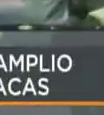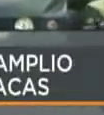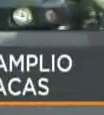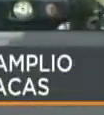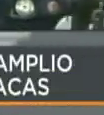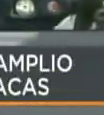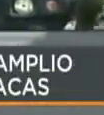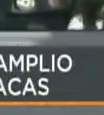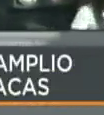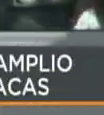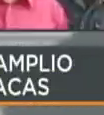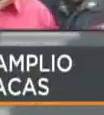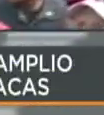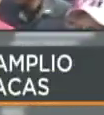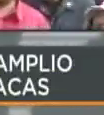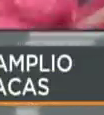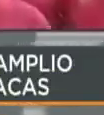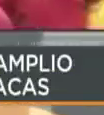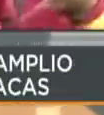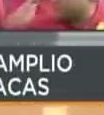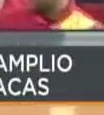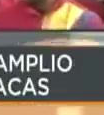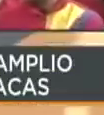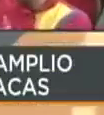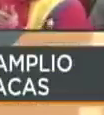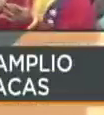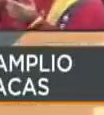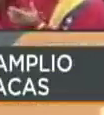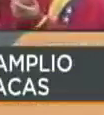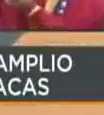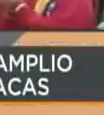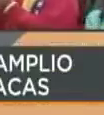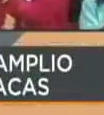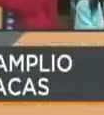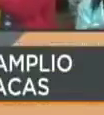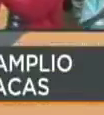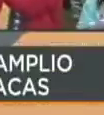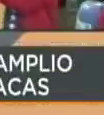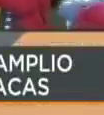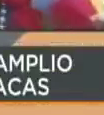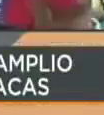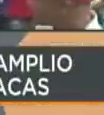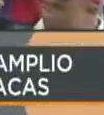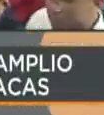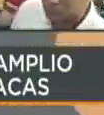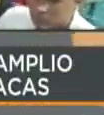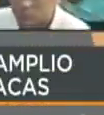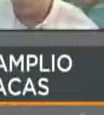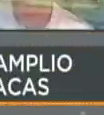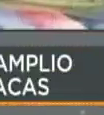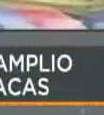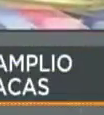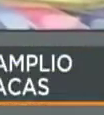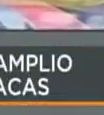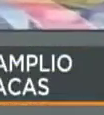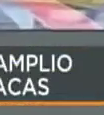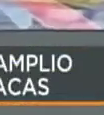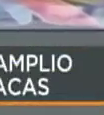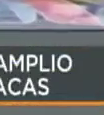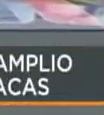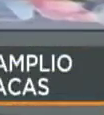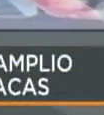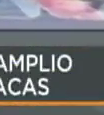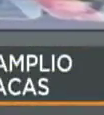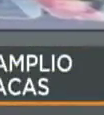Urdaneta, Cuartel, 23 de enero, toda esta inmensa región del oeste de